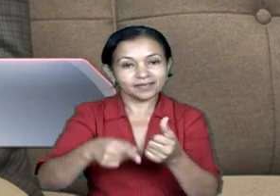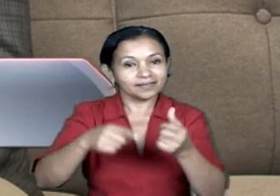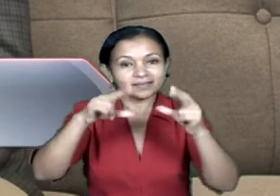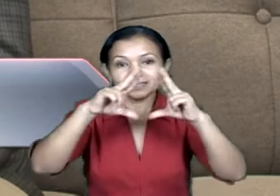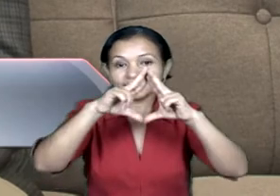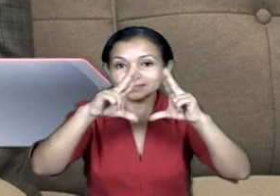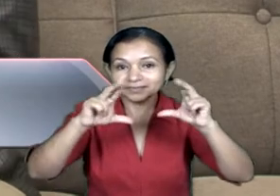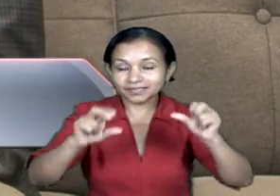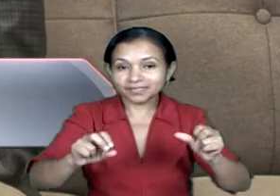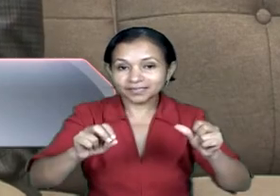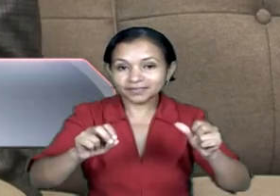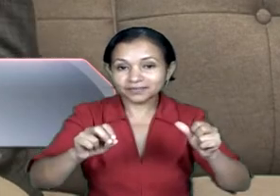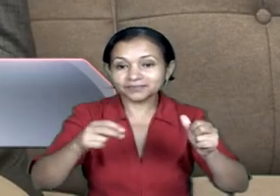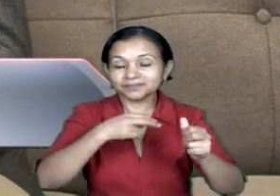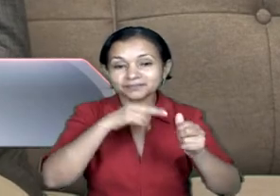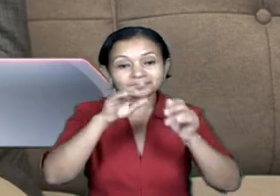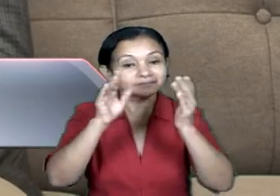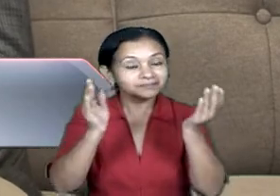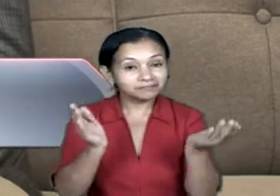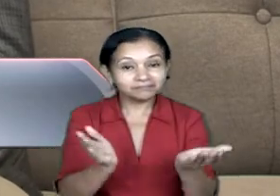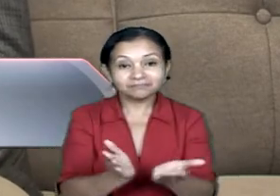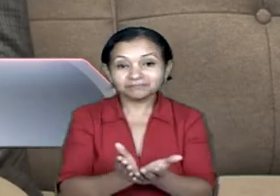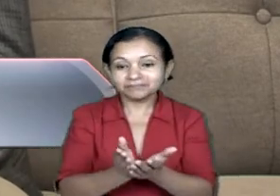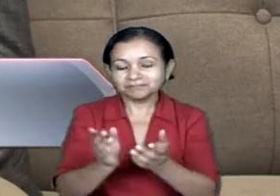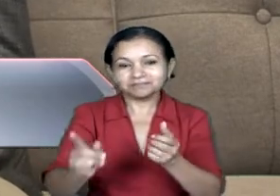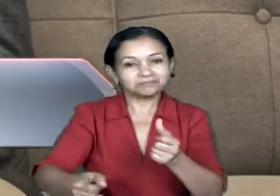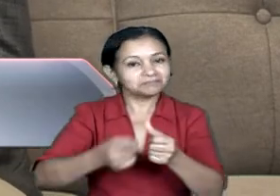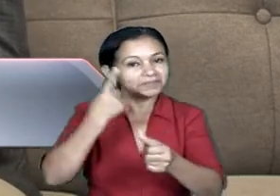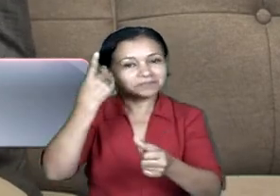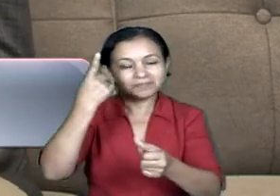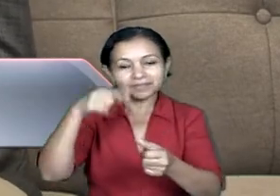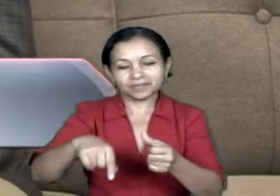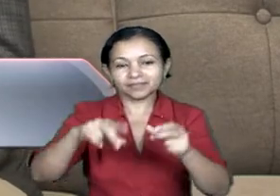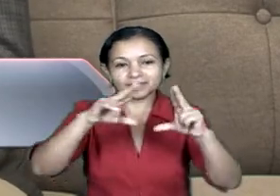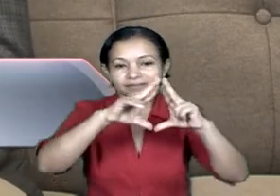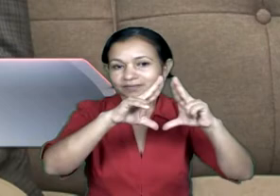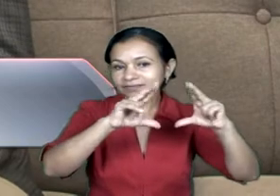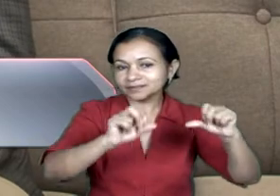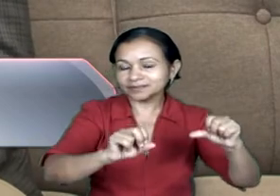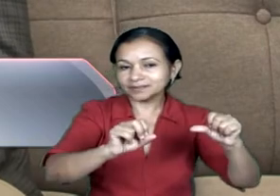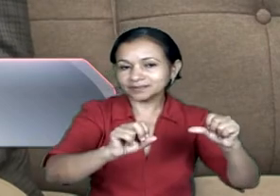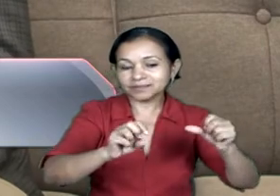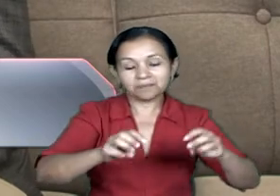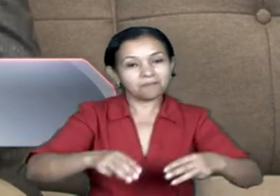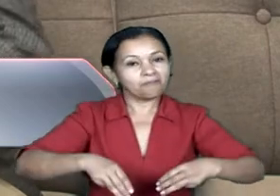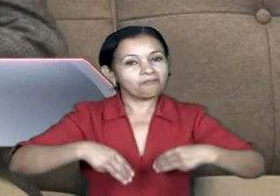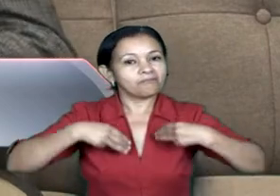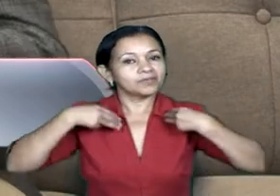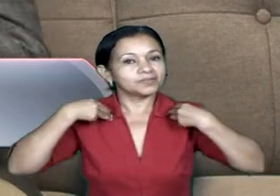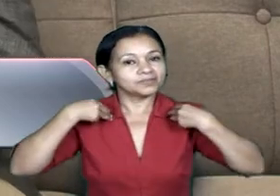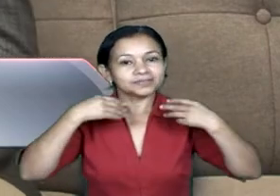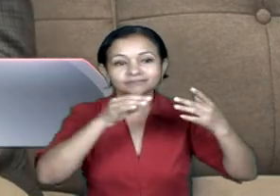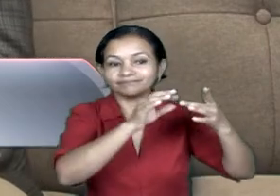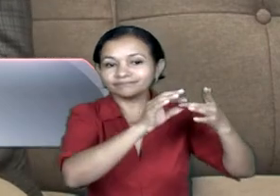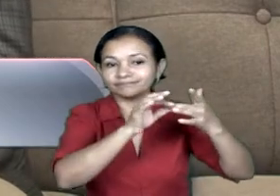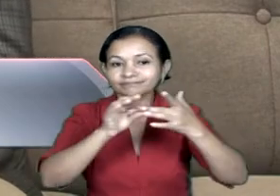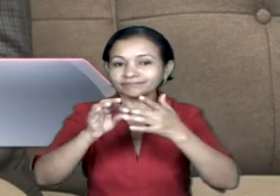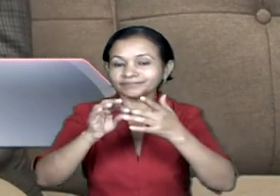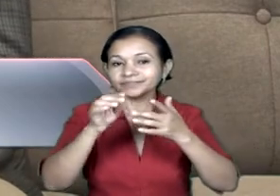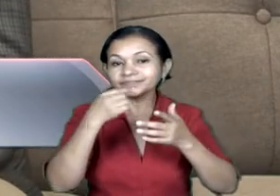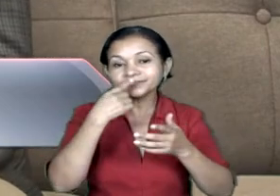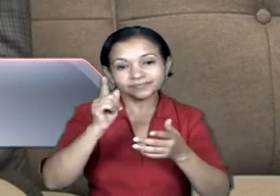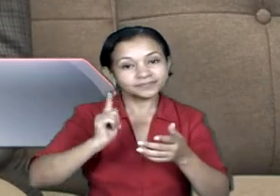que en el mundo es una planta muy moderna. Eso es decir que va a